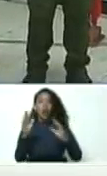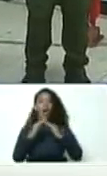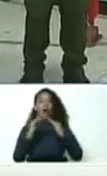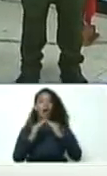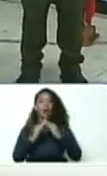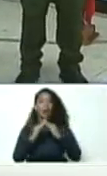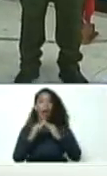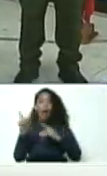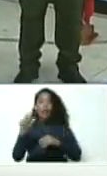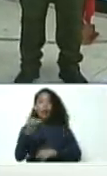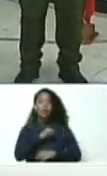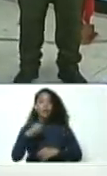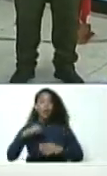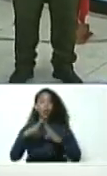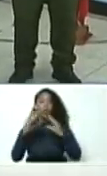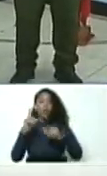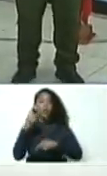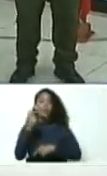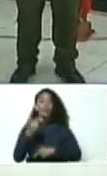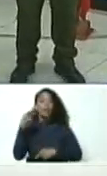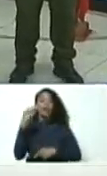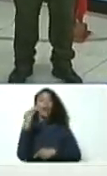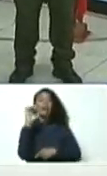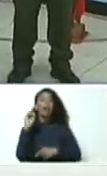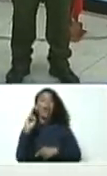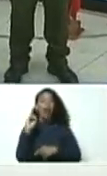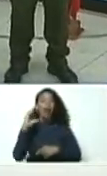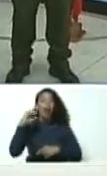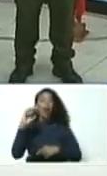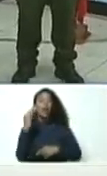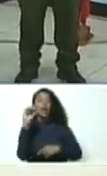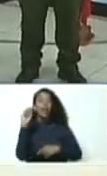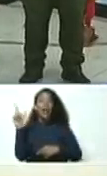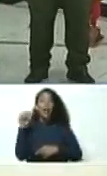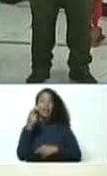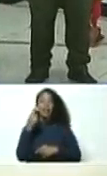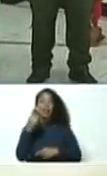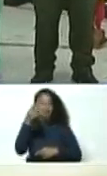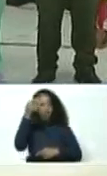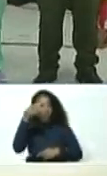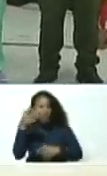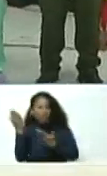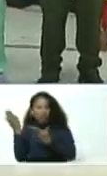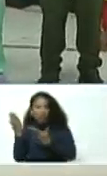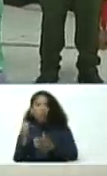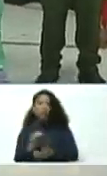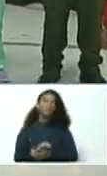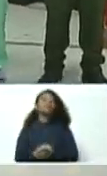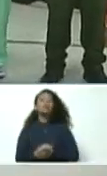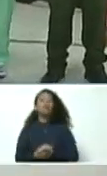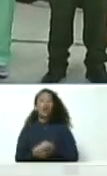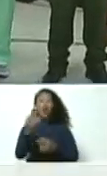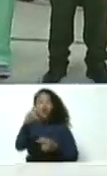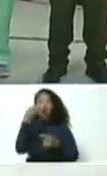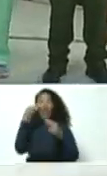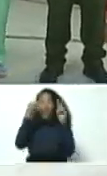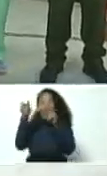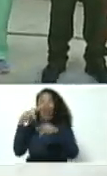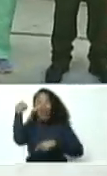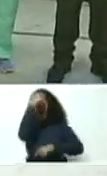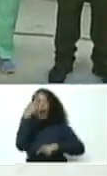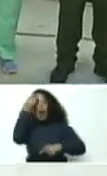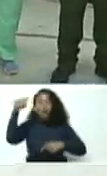que lo va a privatizar todo, dice María Corina Machado. ¡Ja! ¿Crees tú? Le verás la cara al pueblo, María